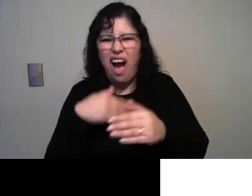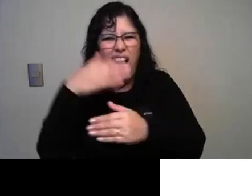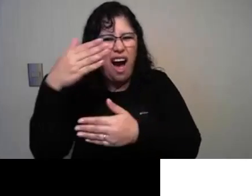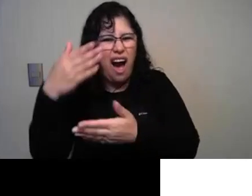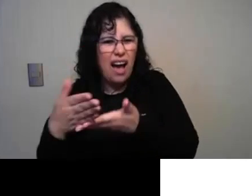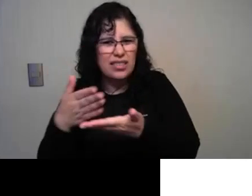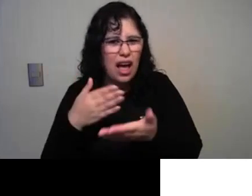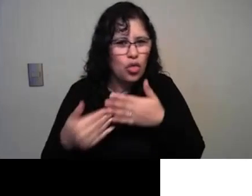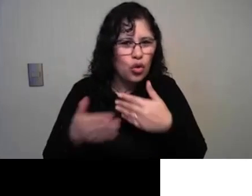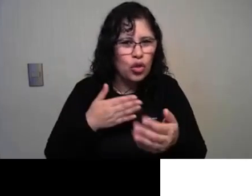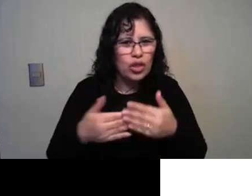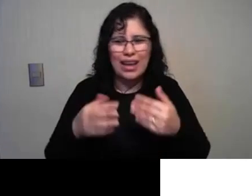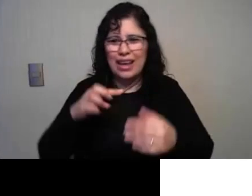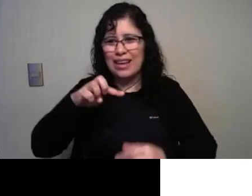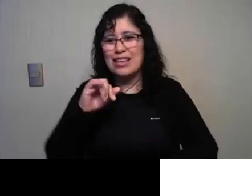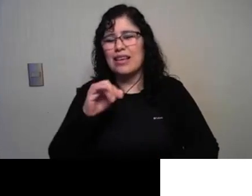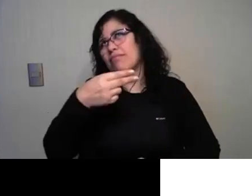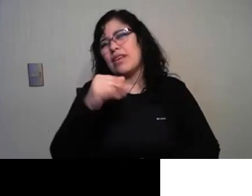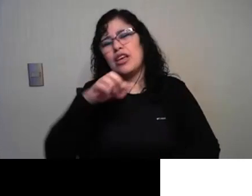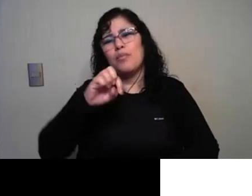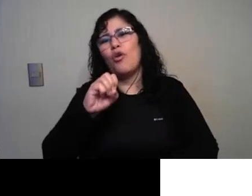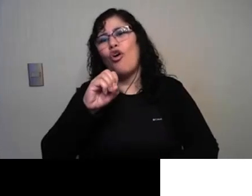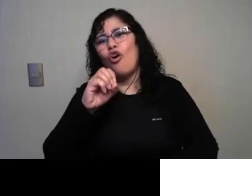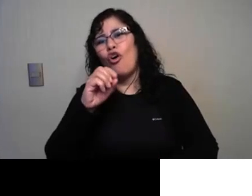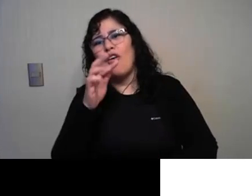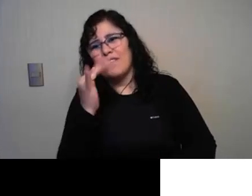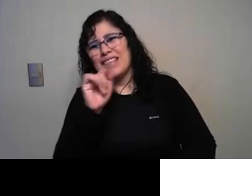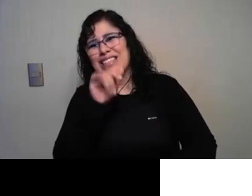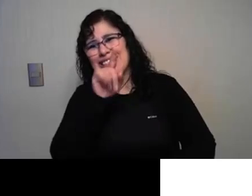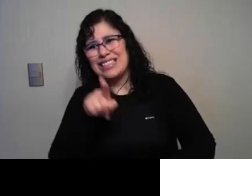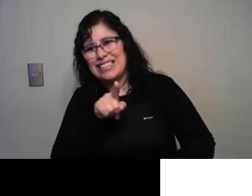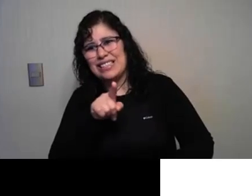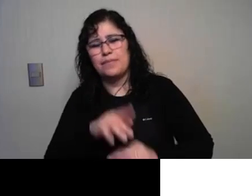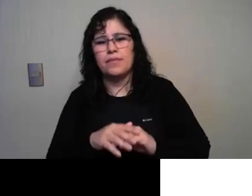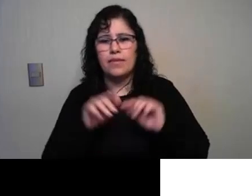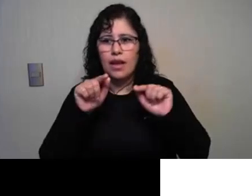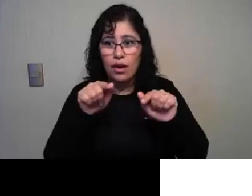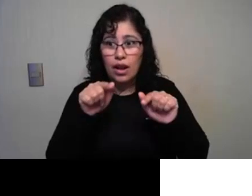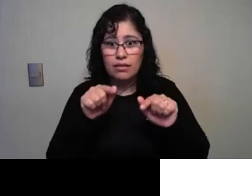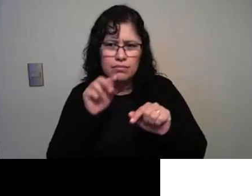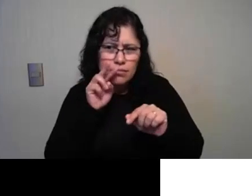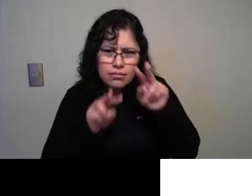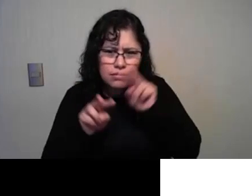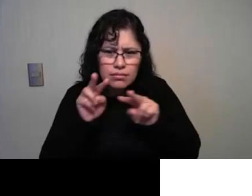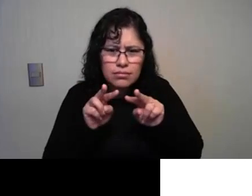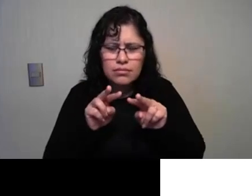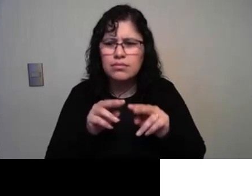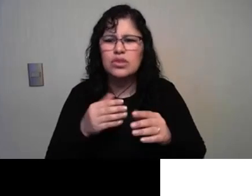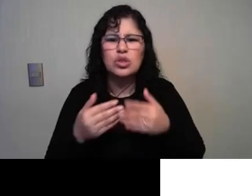donde se encuentra la hipófisis. Y todas las estructuras lo van a encontrar en la literatura como